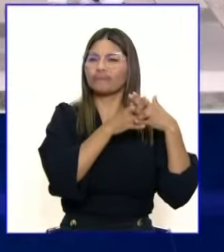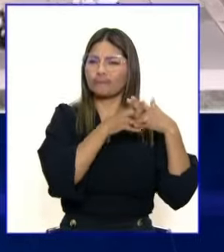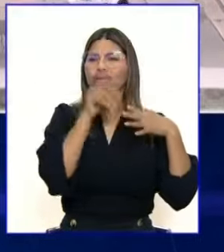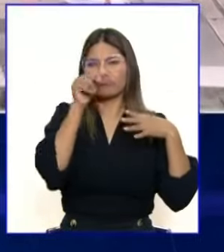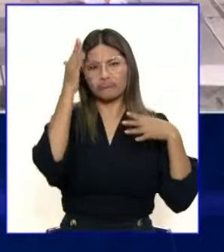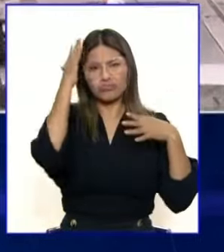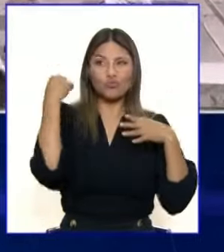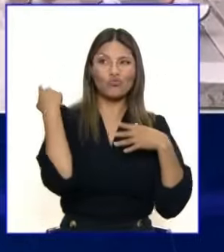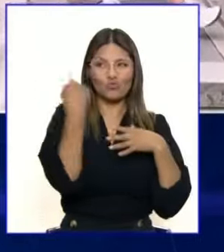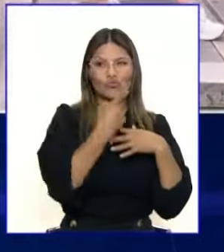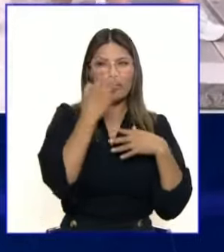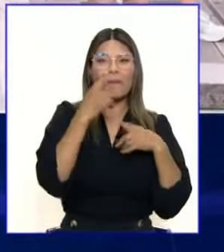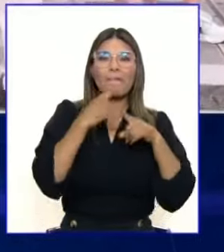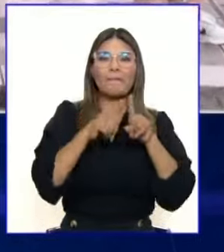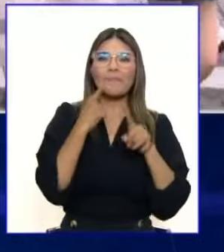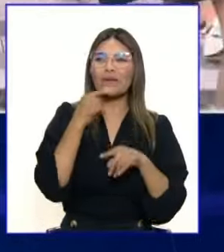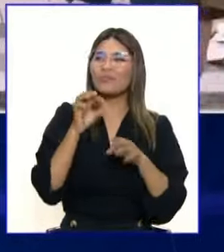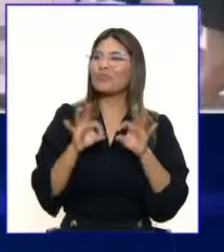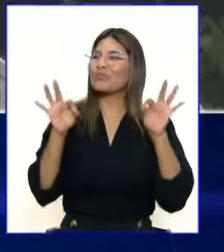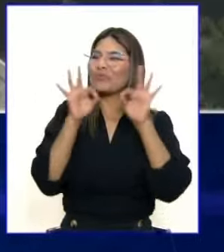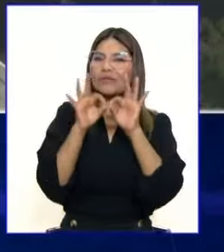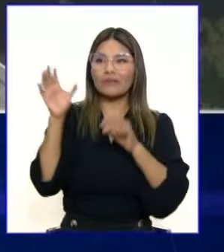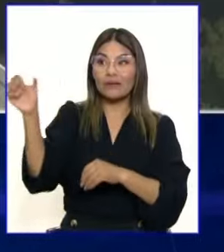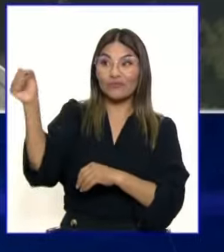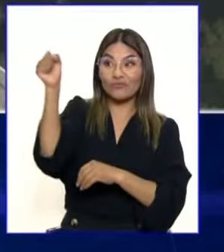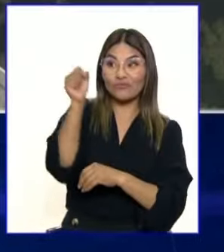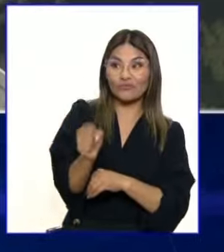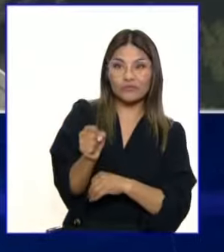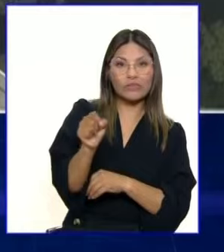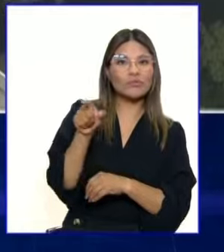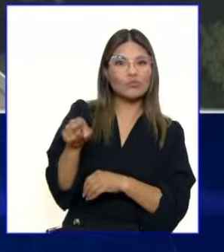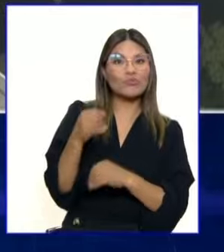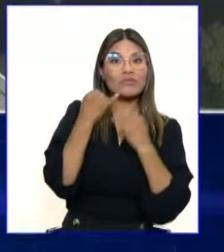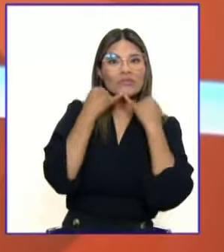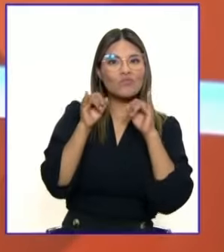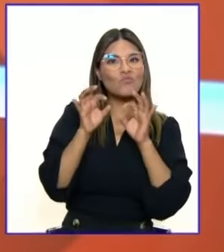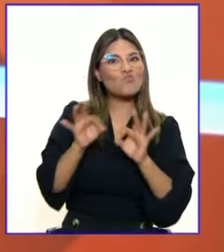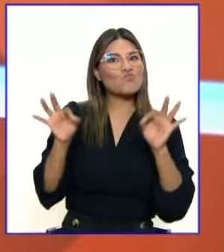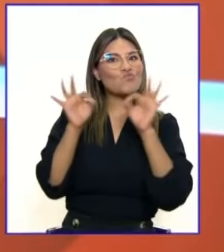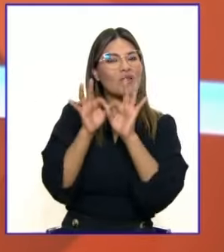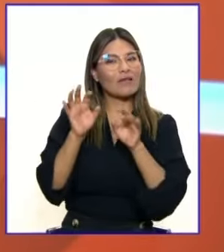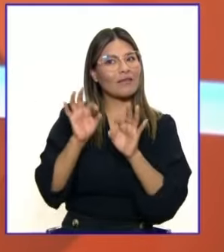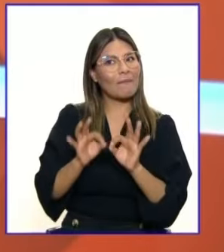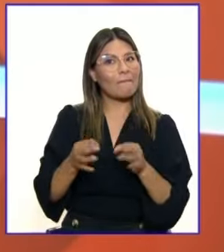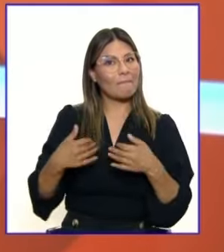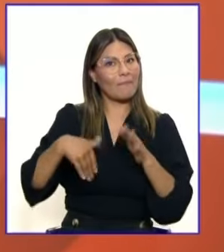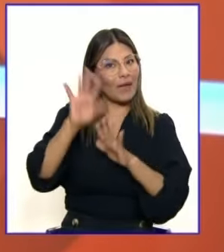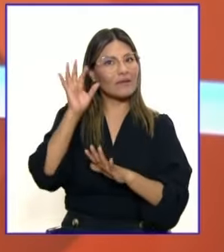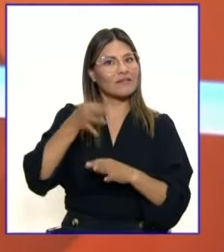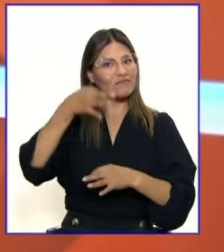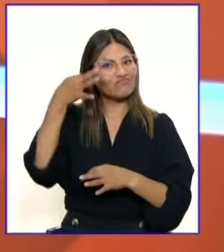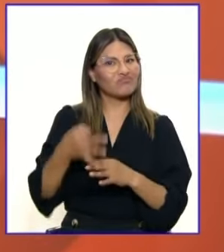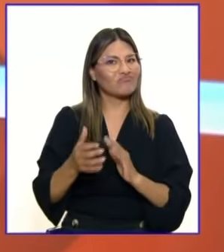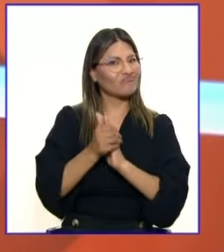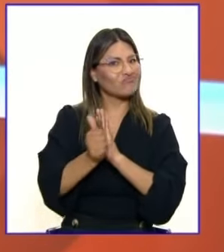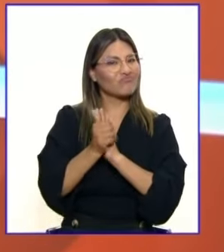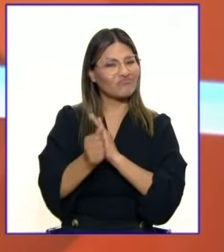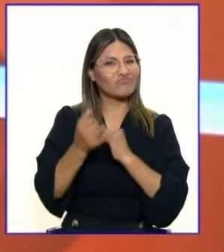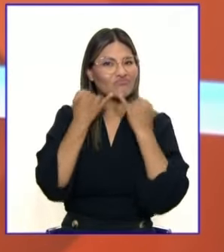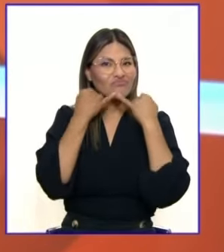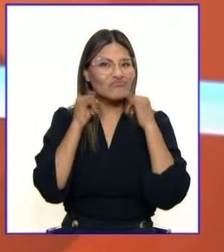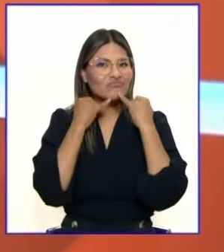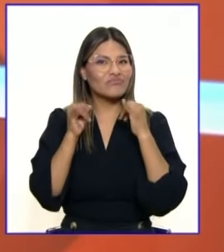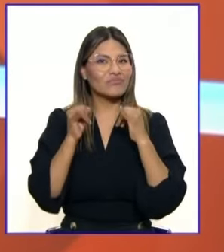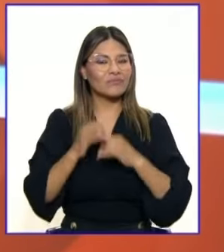que conseguir una persona que domine el otro idioma. Sí. En primer lugar, usted mencionó un tema sumamente importante, y ese es, digamos, un